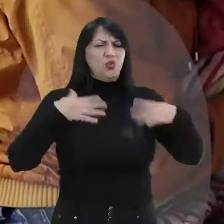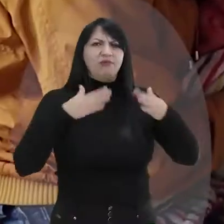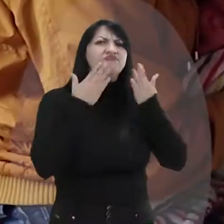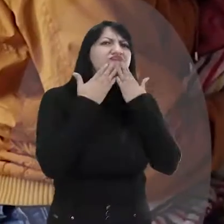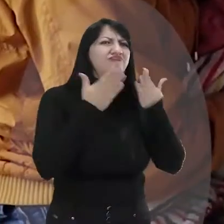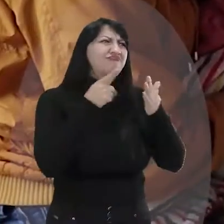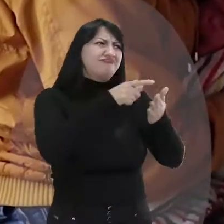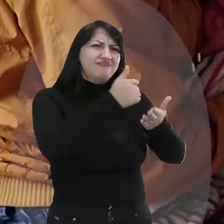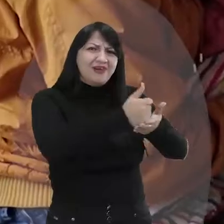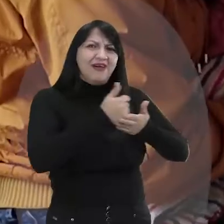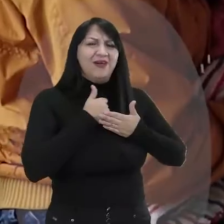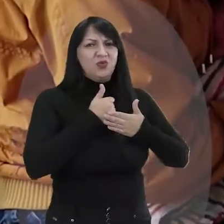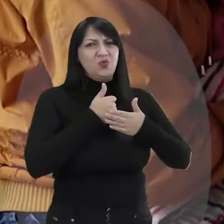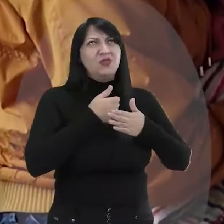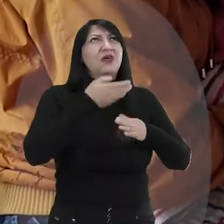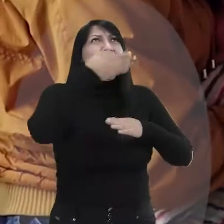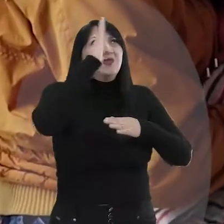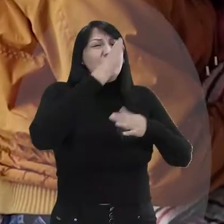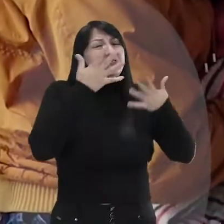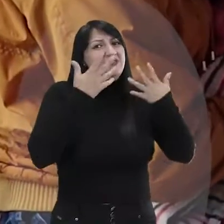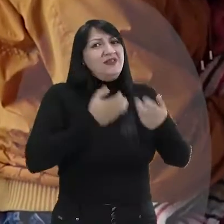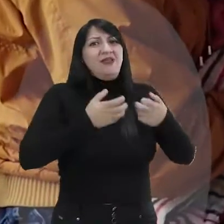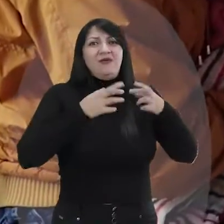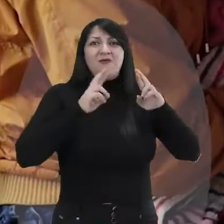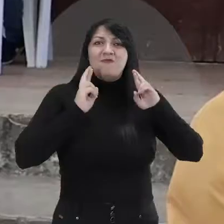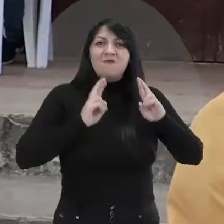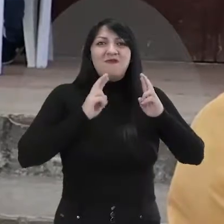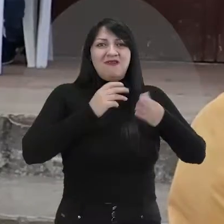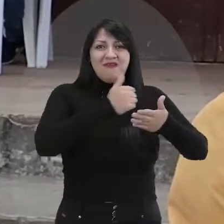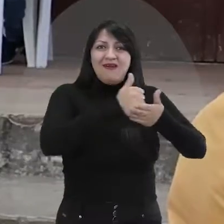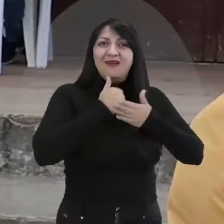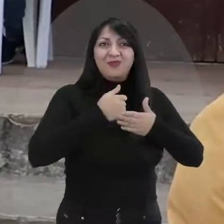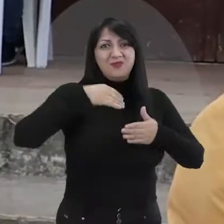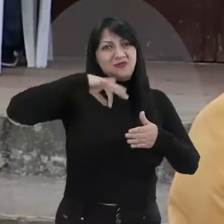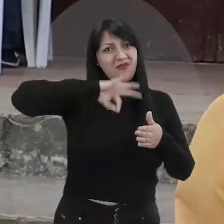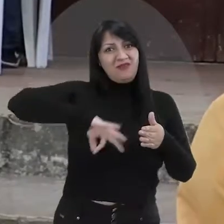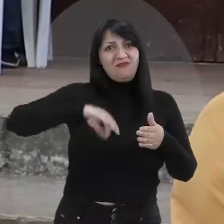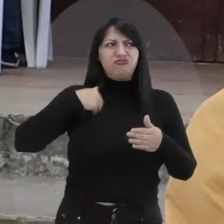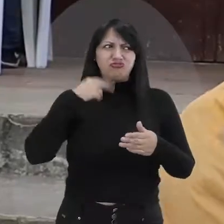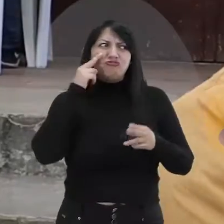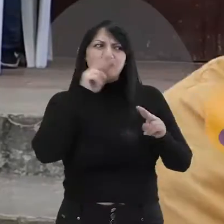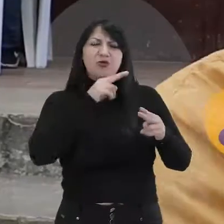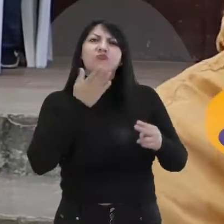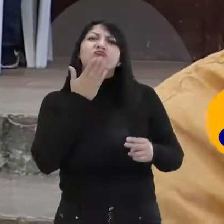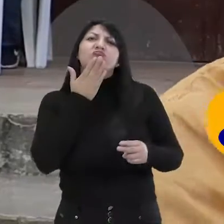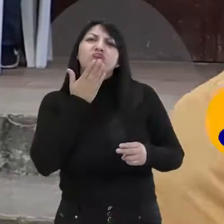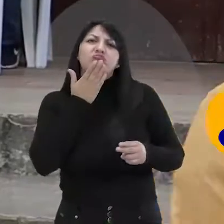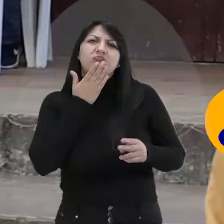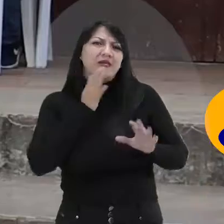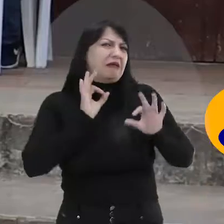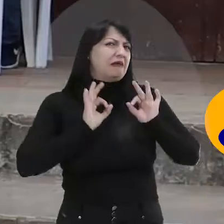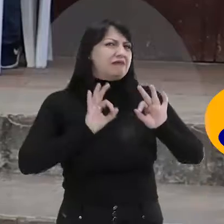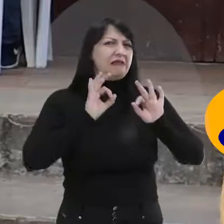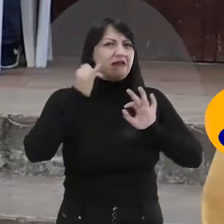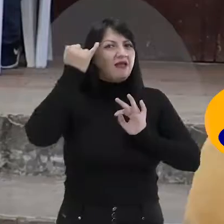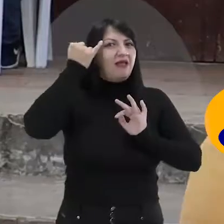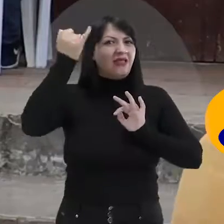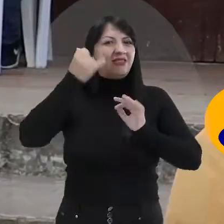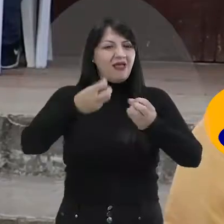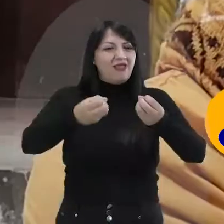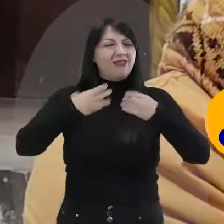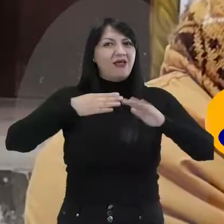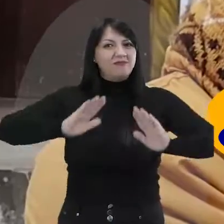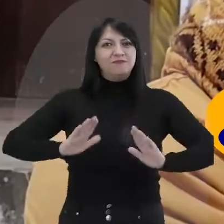familiares. Y es una gran ayuda, pues Dios quiera y nos ayuden con esto. Es muy